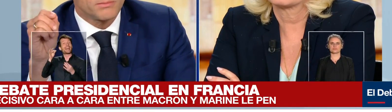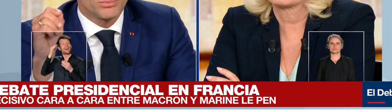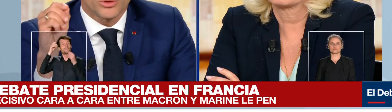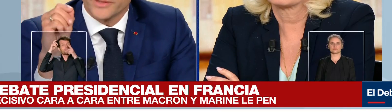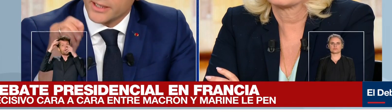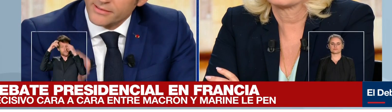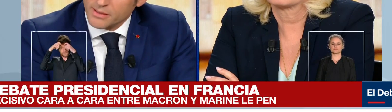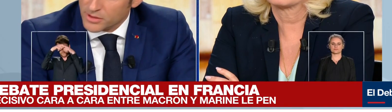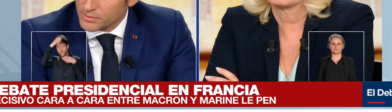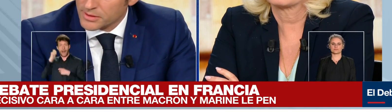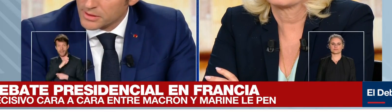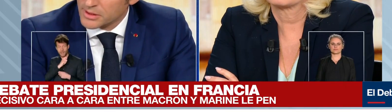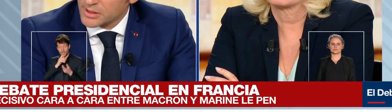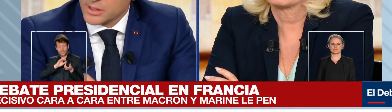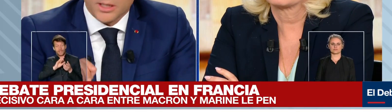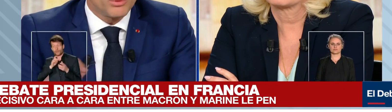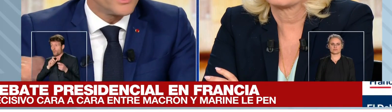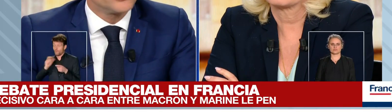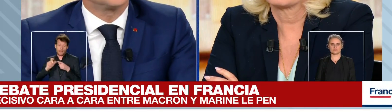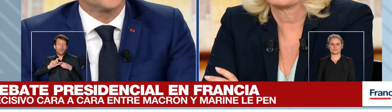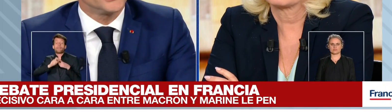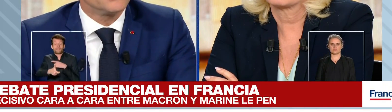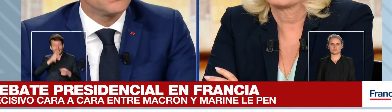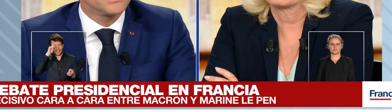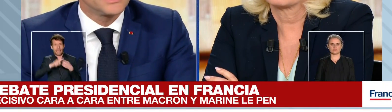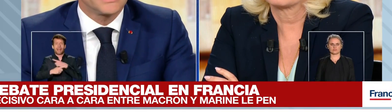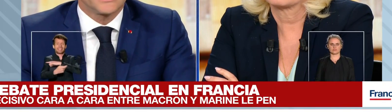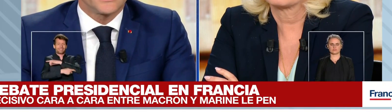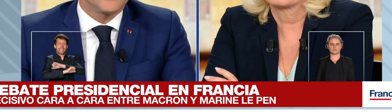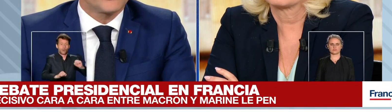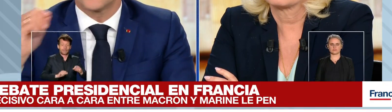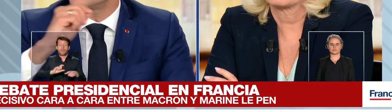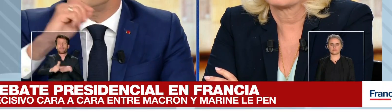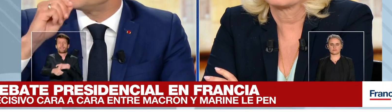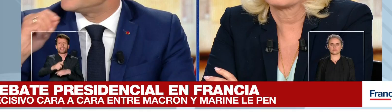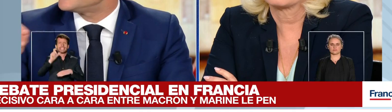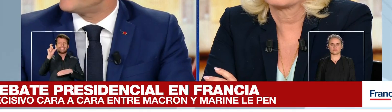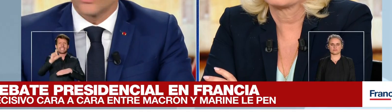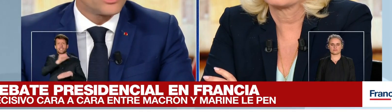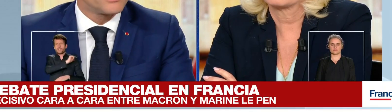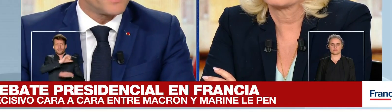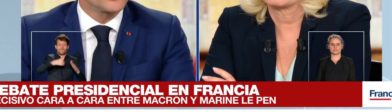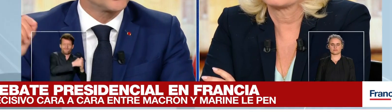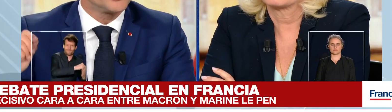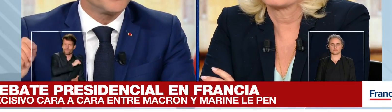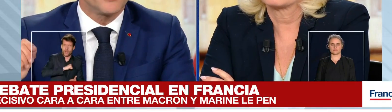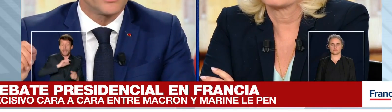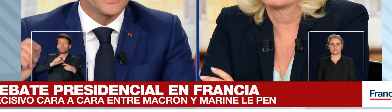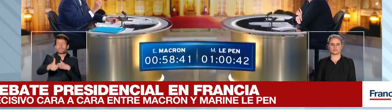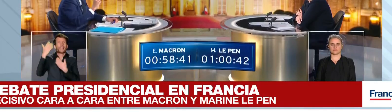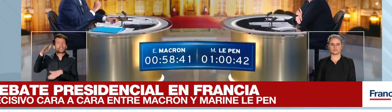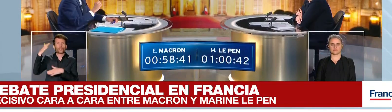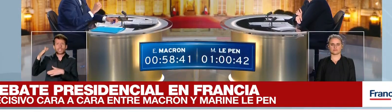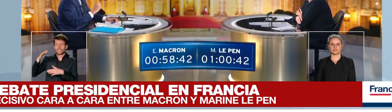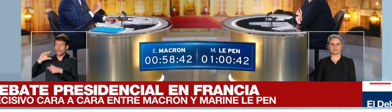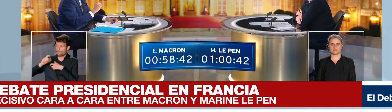llevó al terrorismo para volver al islamismo y para ir a los extranjeros. Y usted crea un sistema de equivalencias en